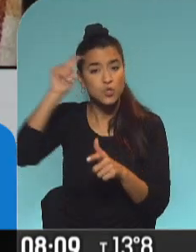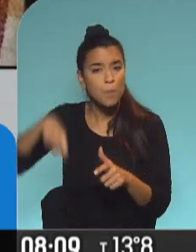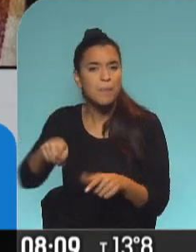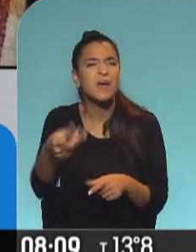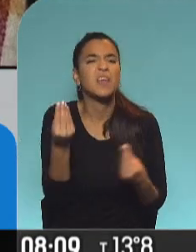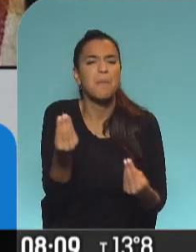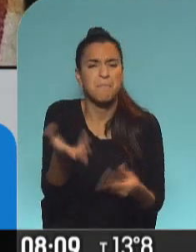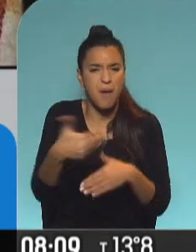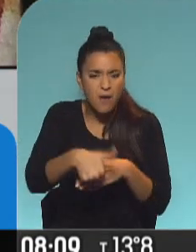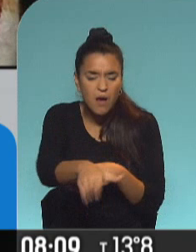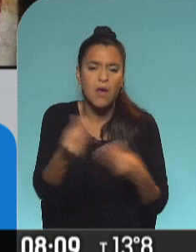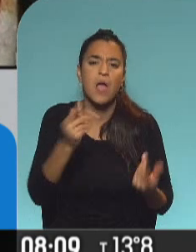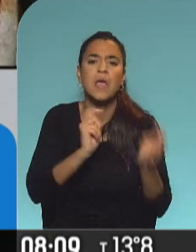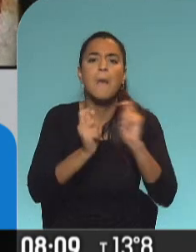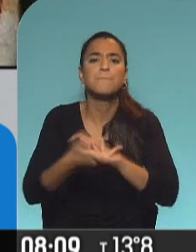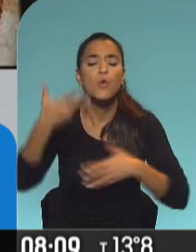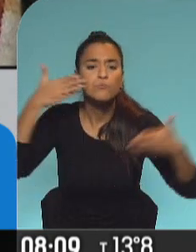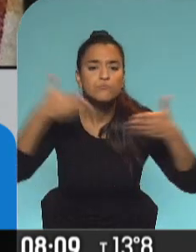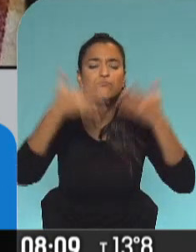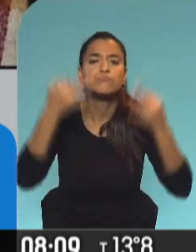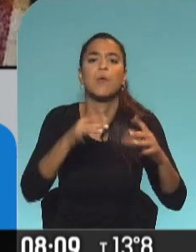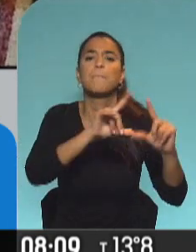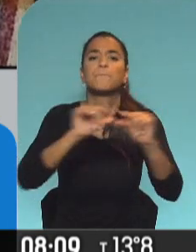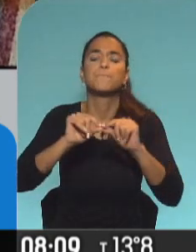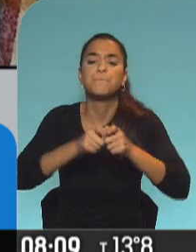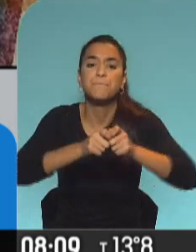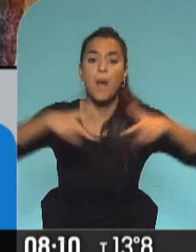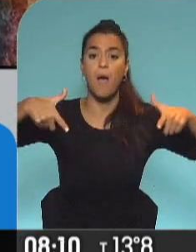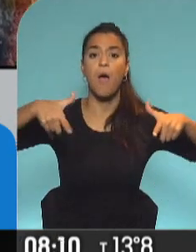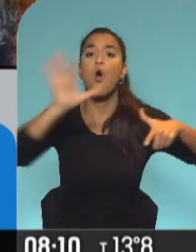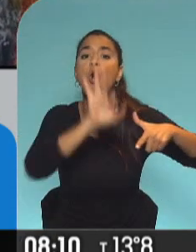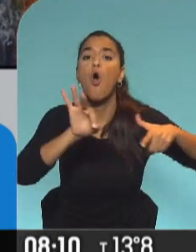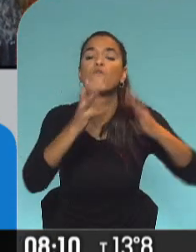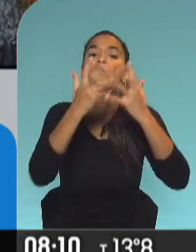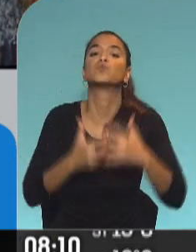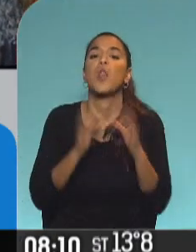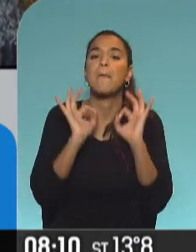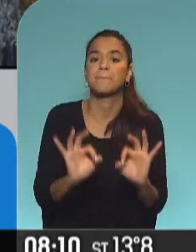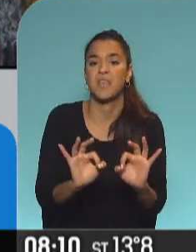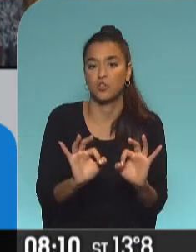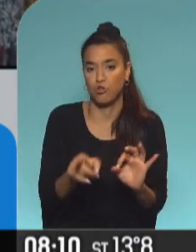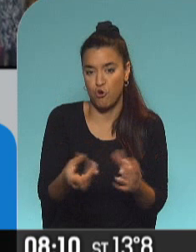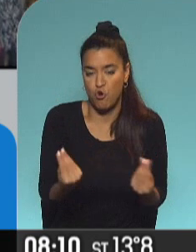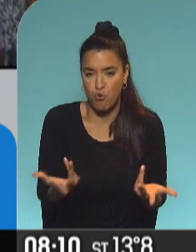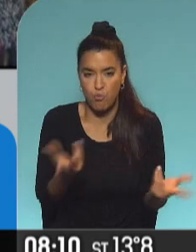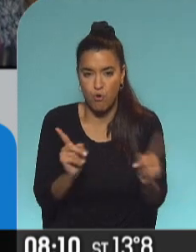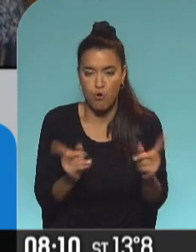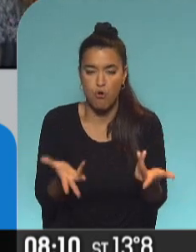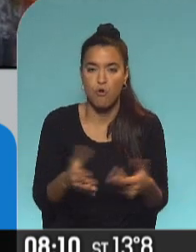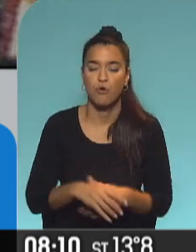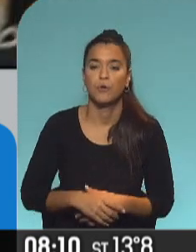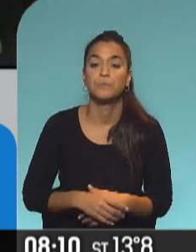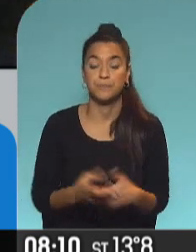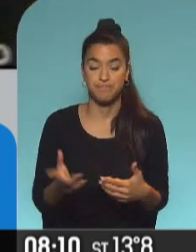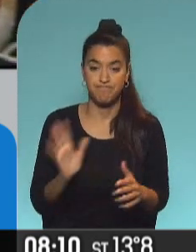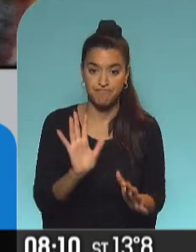que sucederá? ¿Los cambios apuntan al número de miembros o justamente al funcionamiento del máximo tribunal?